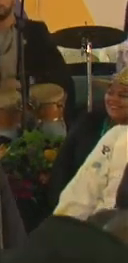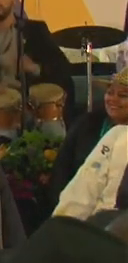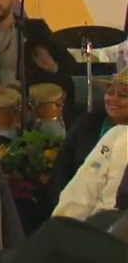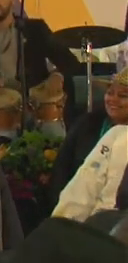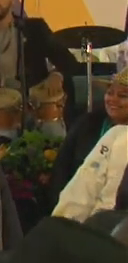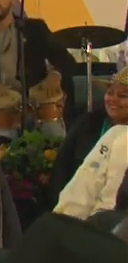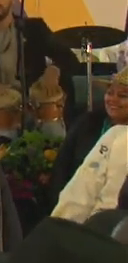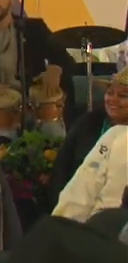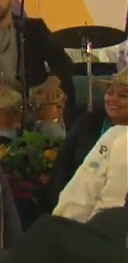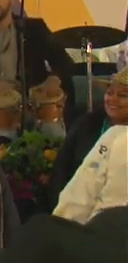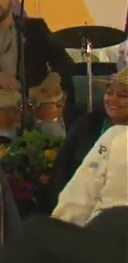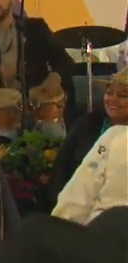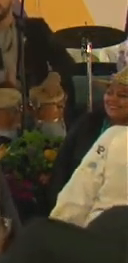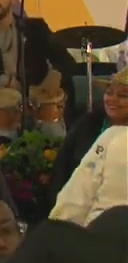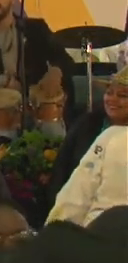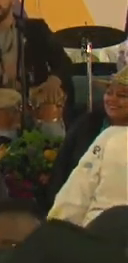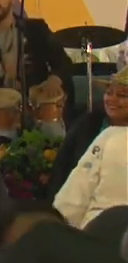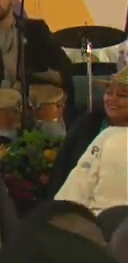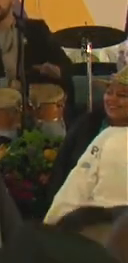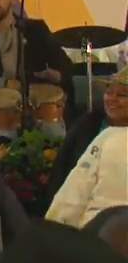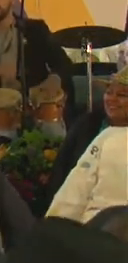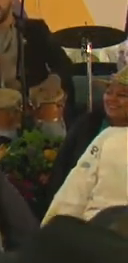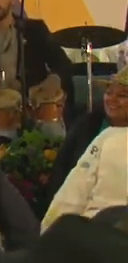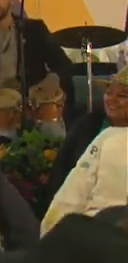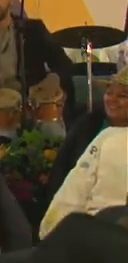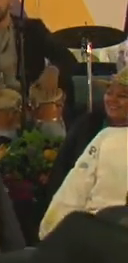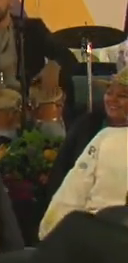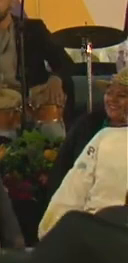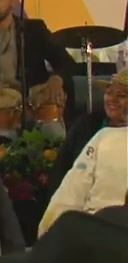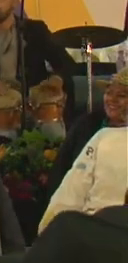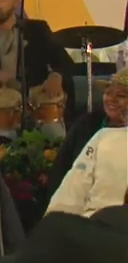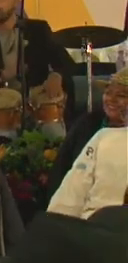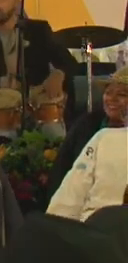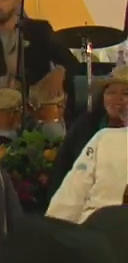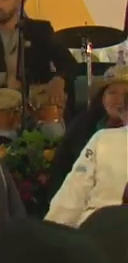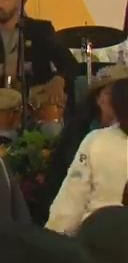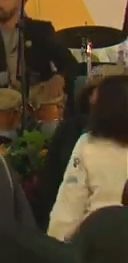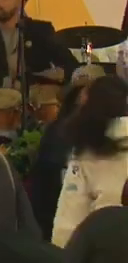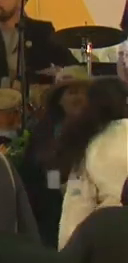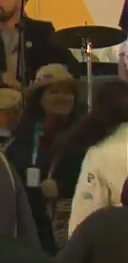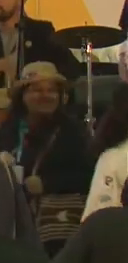niños, aunque no estemos juntos, te lo juro,